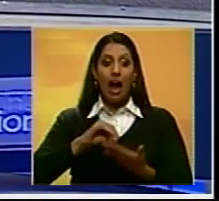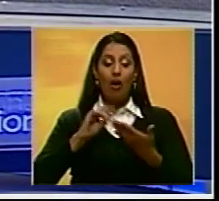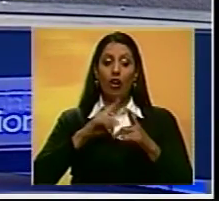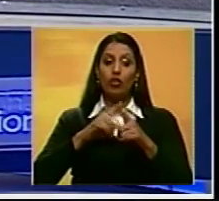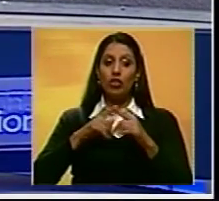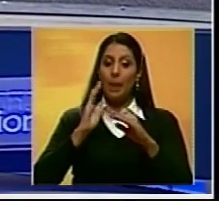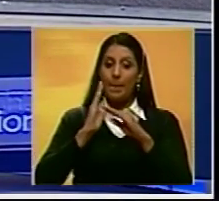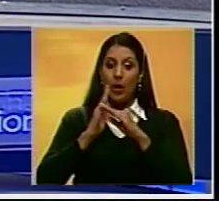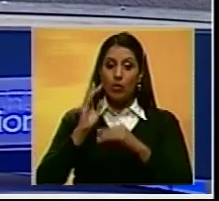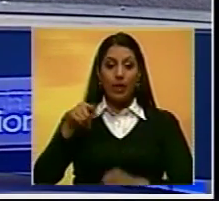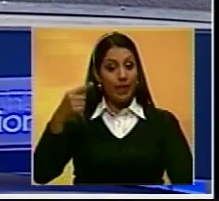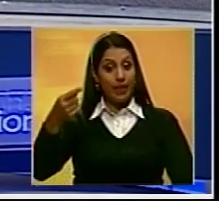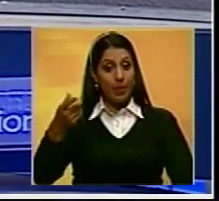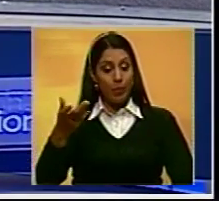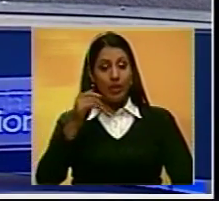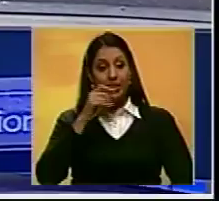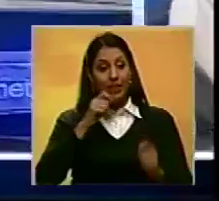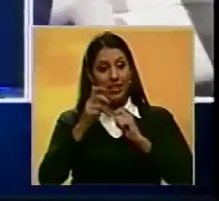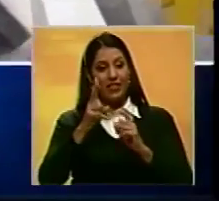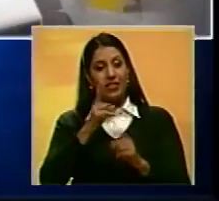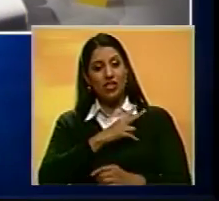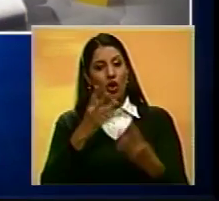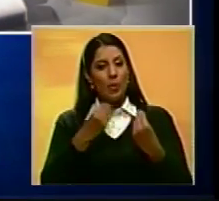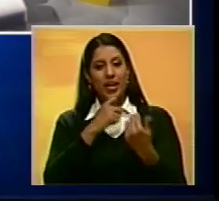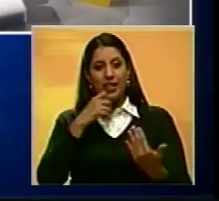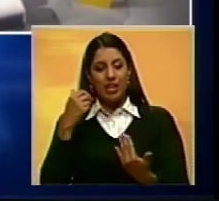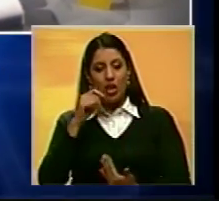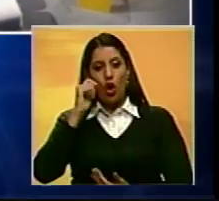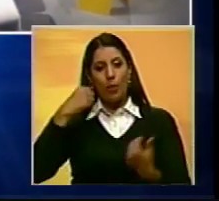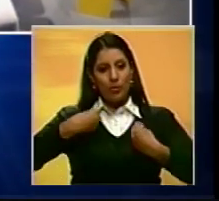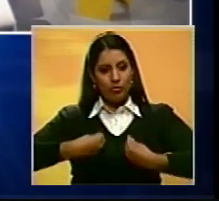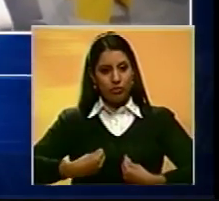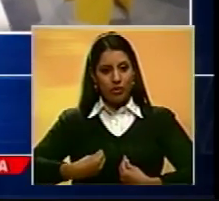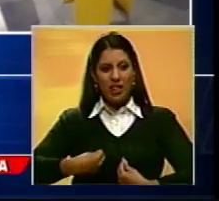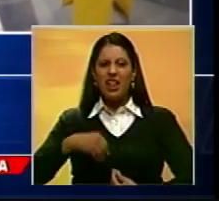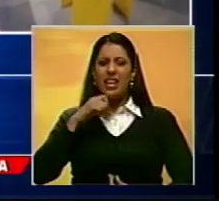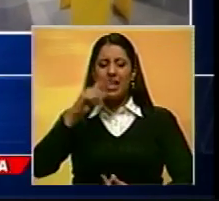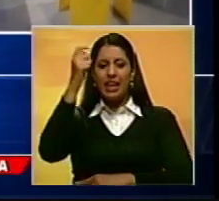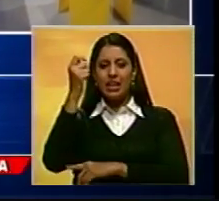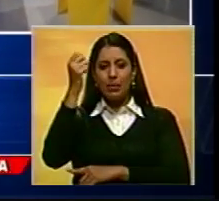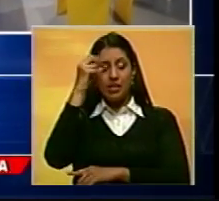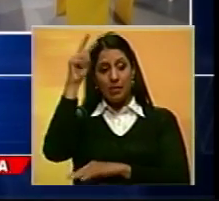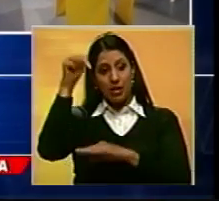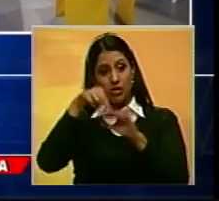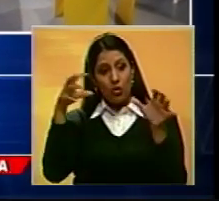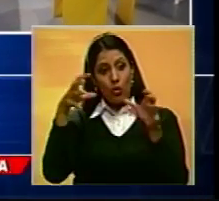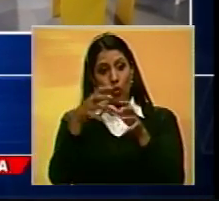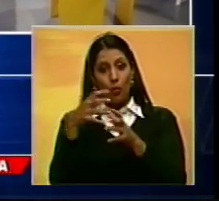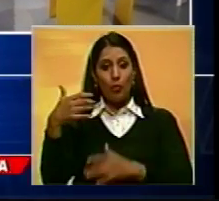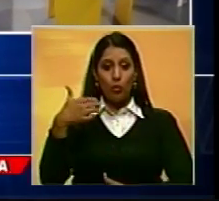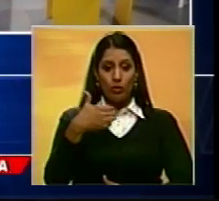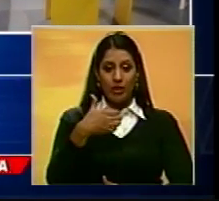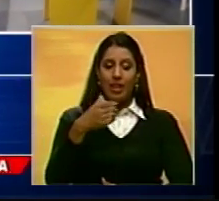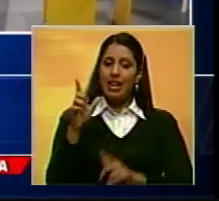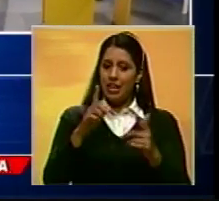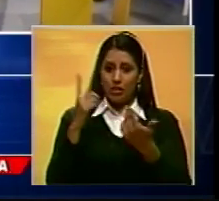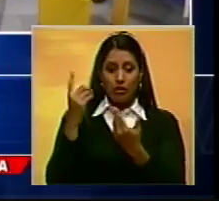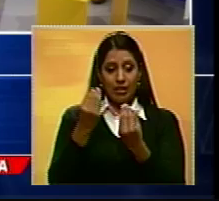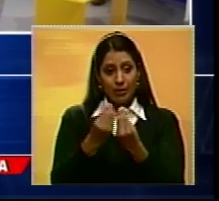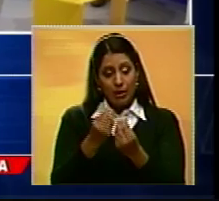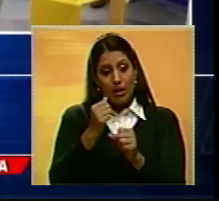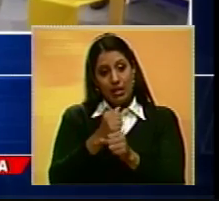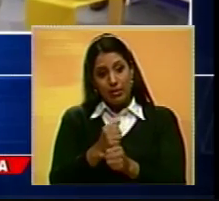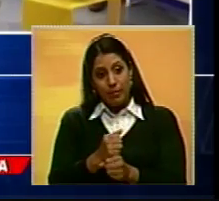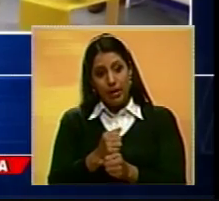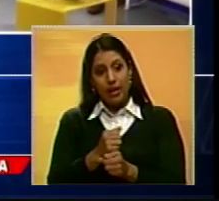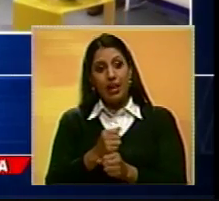entonces a la pausa. A regreso en la entrevista Venevisión nos acompaña Juan Miguel Mateus, diputado de la Asamblea Nacional por la Unidad. Ya está aquí en el estudio con